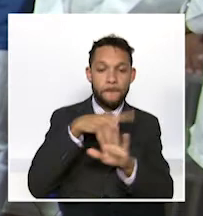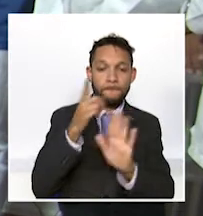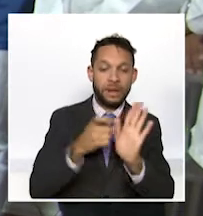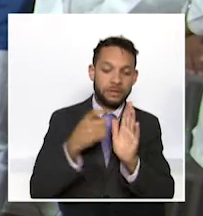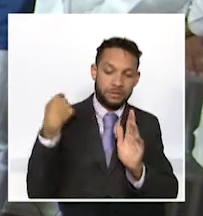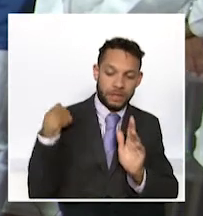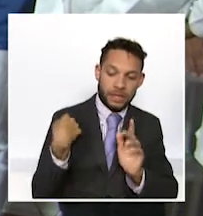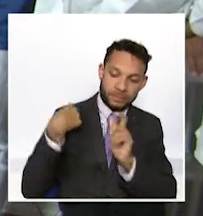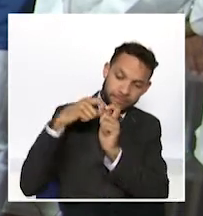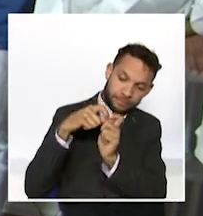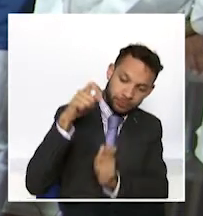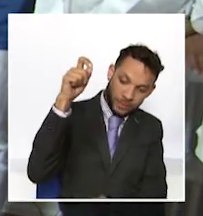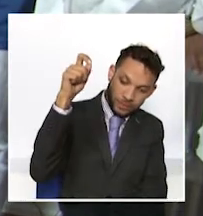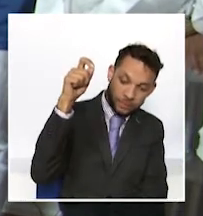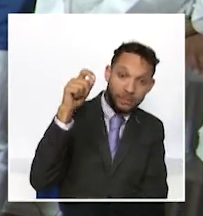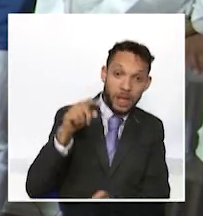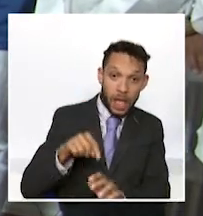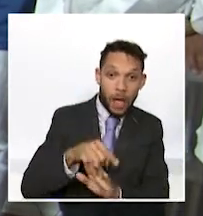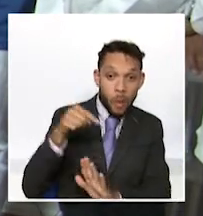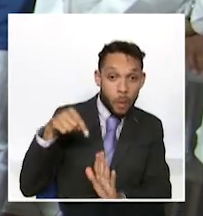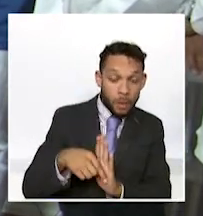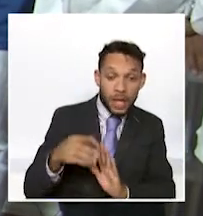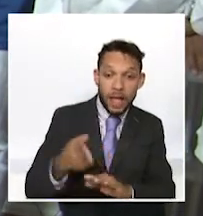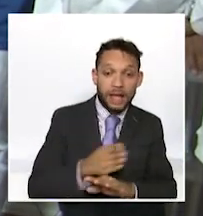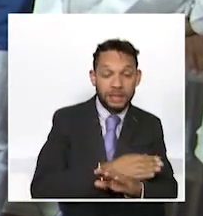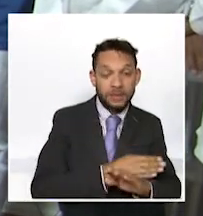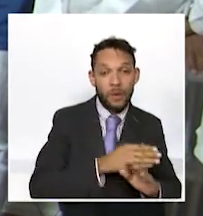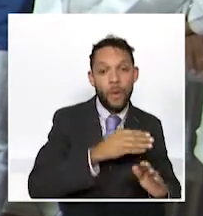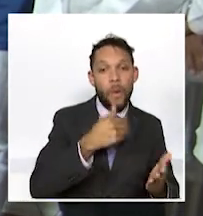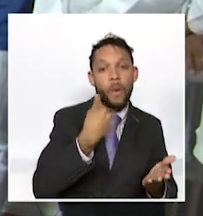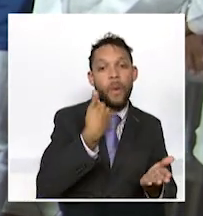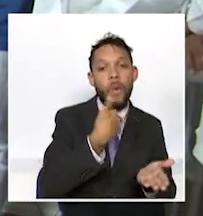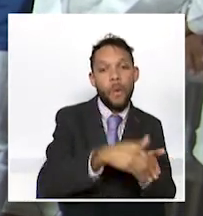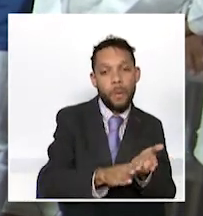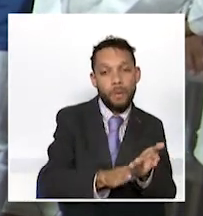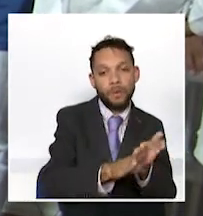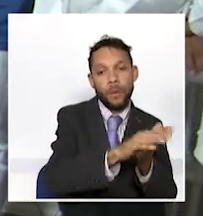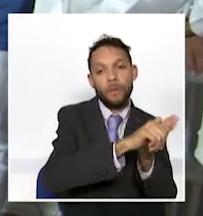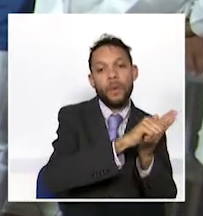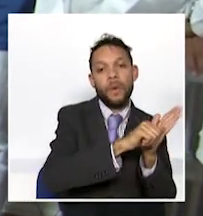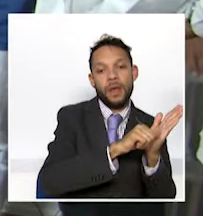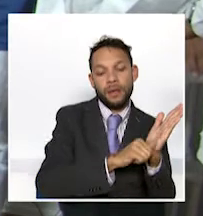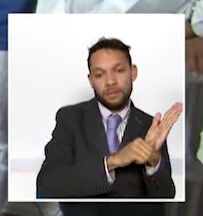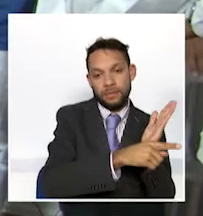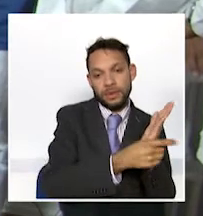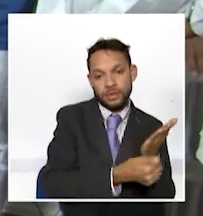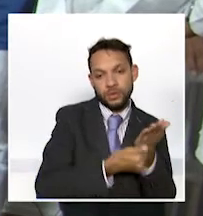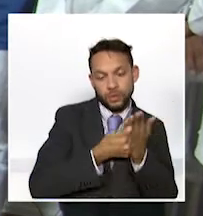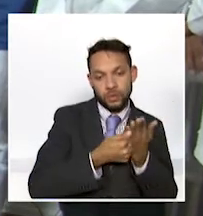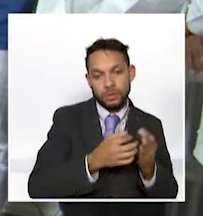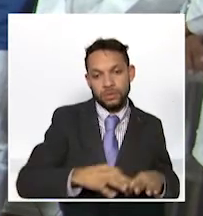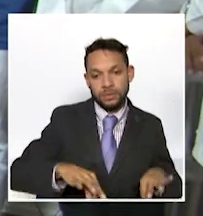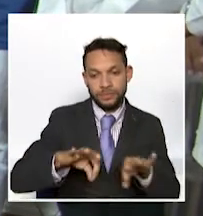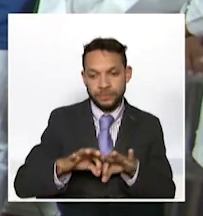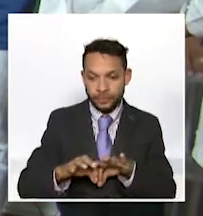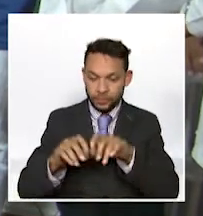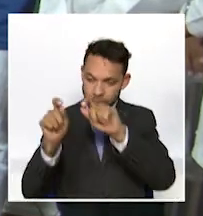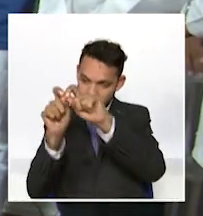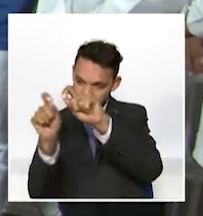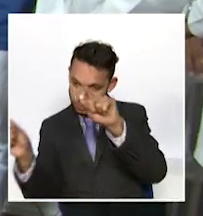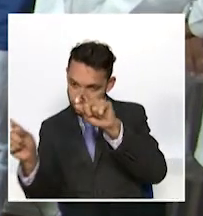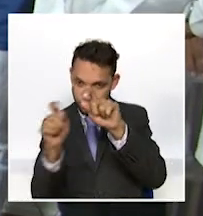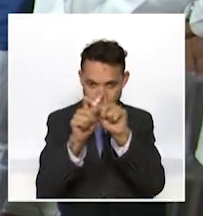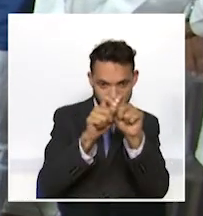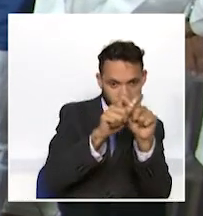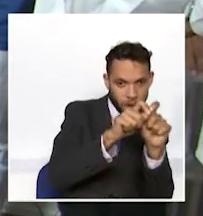utilizamos un equipo que incluso no nos ha llegado todavía, que nos permite medir a nivel isométrico la lateralidad que se genera entre